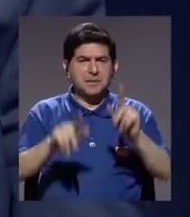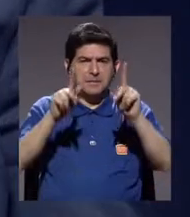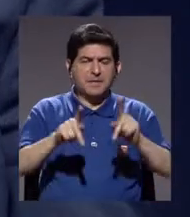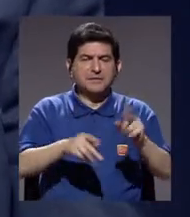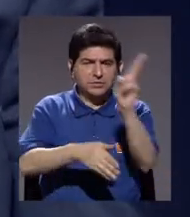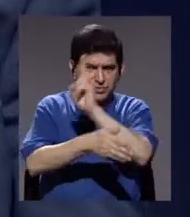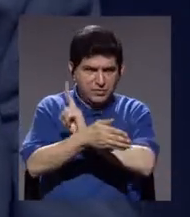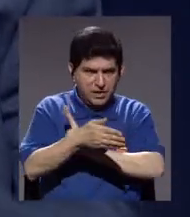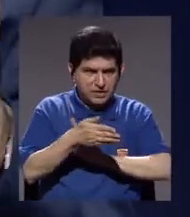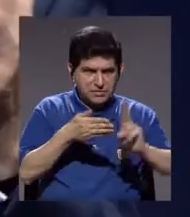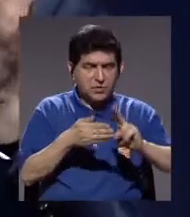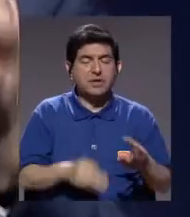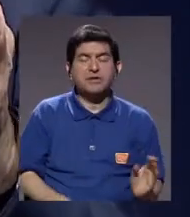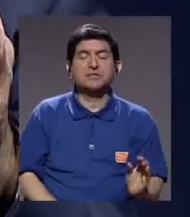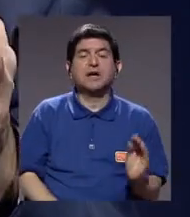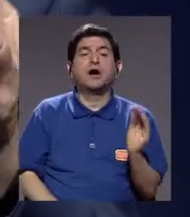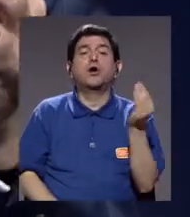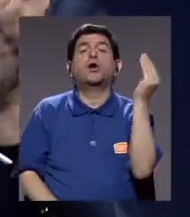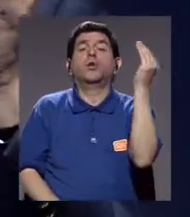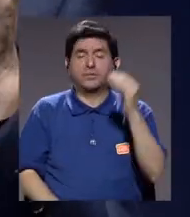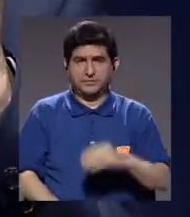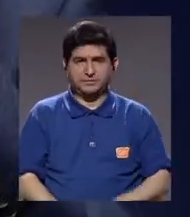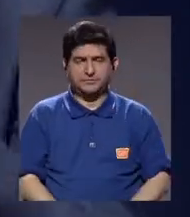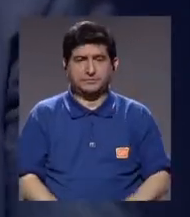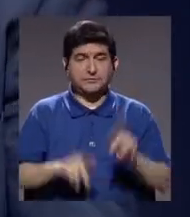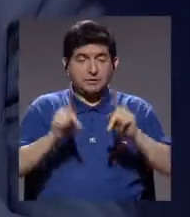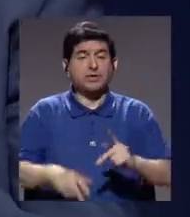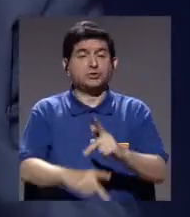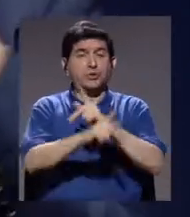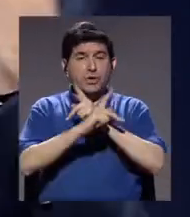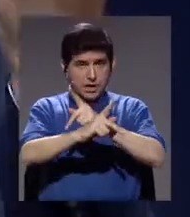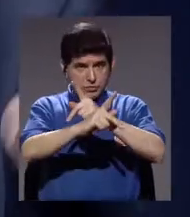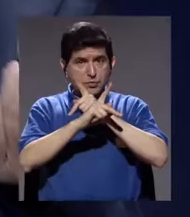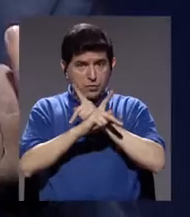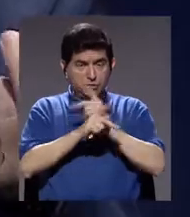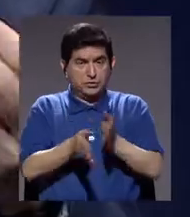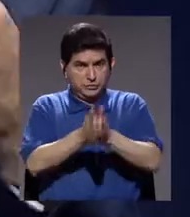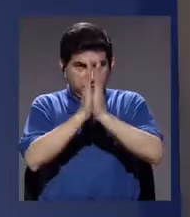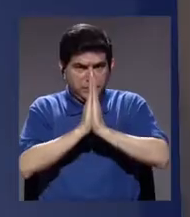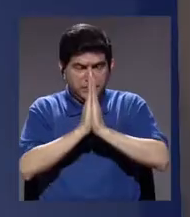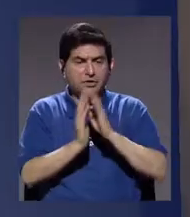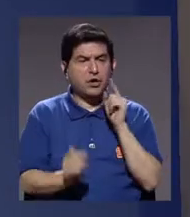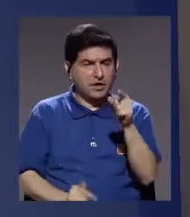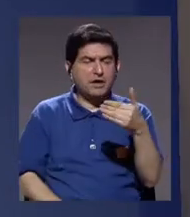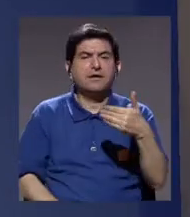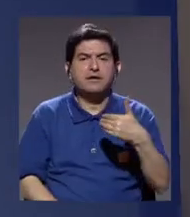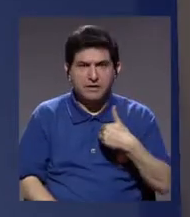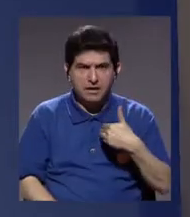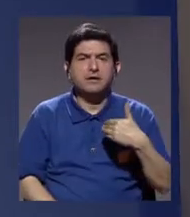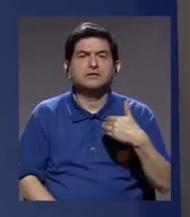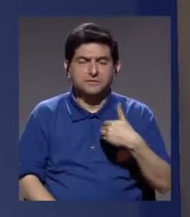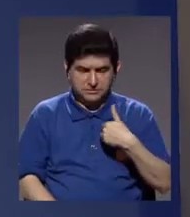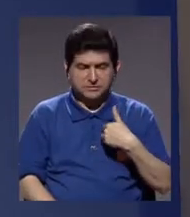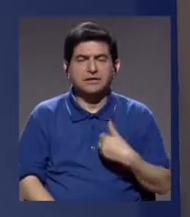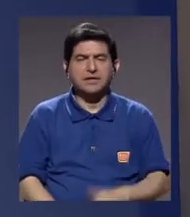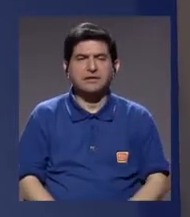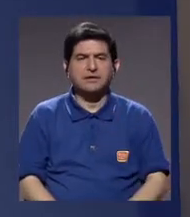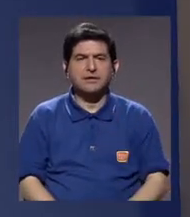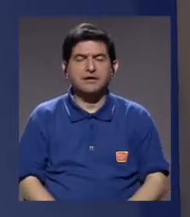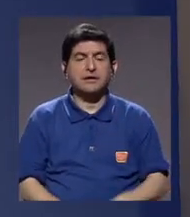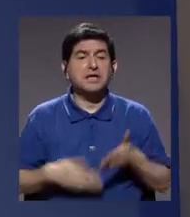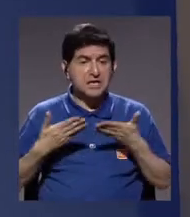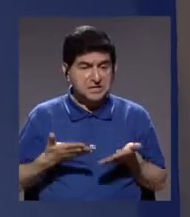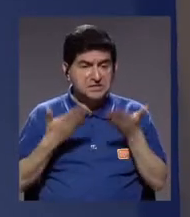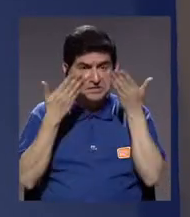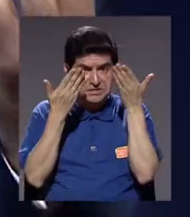en la universidad, jóvenes refugiados que tienen a